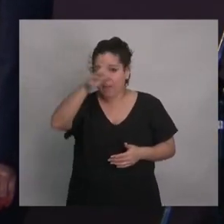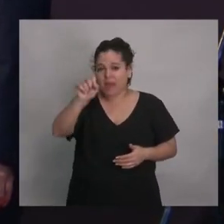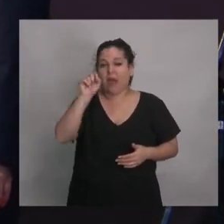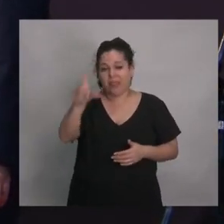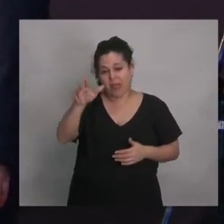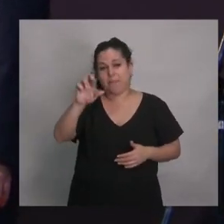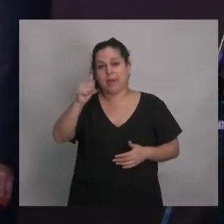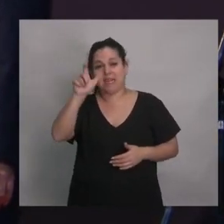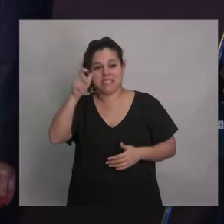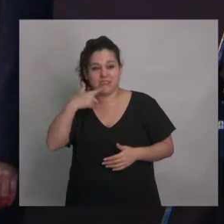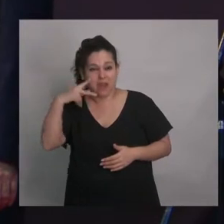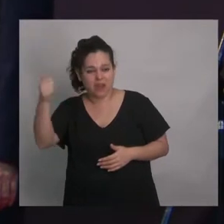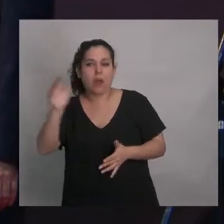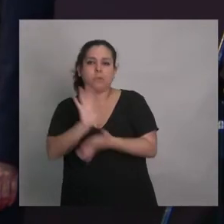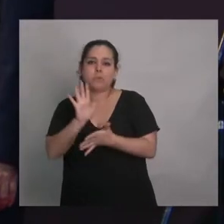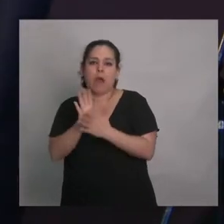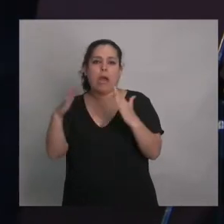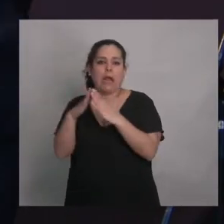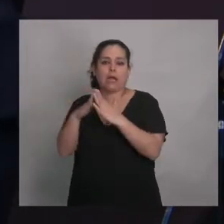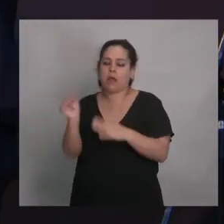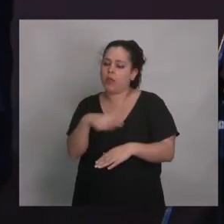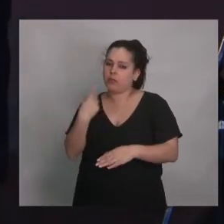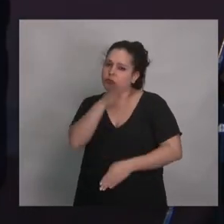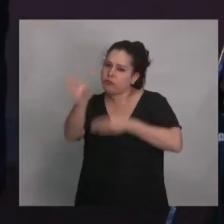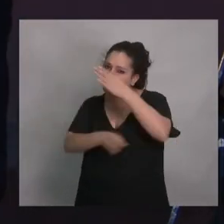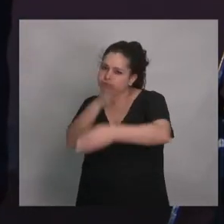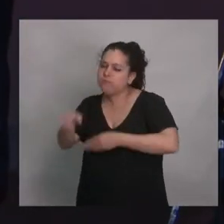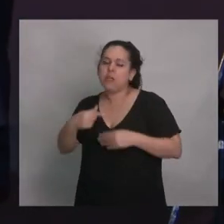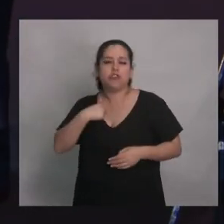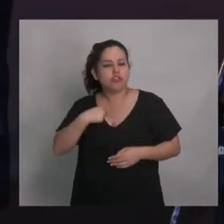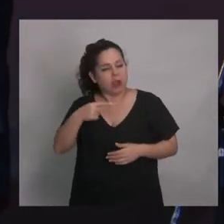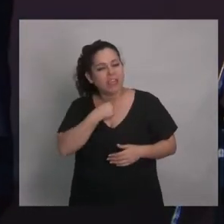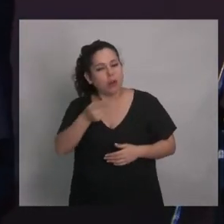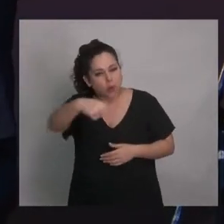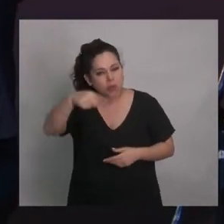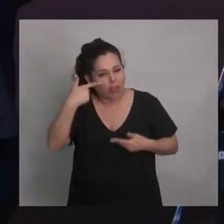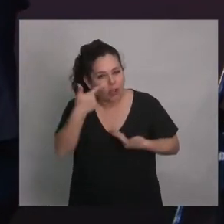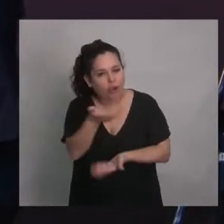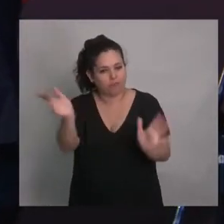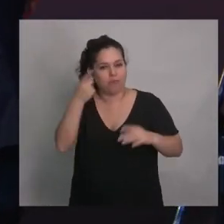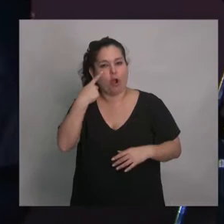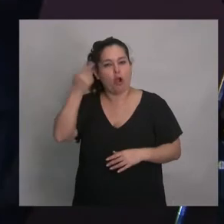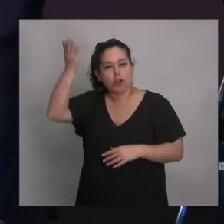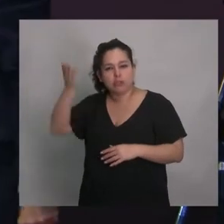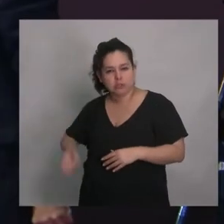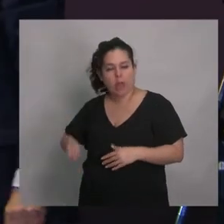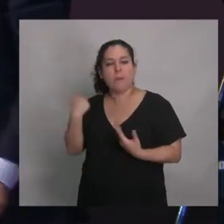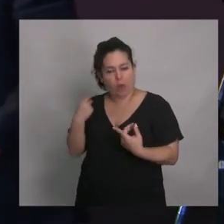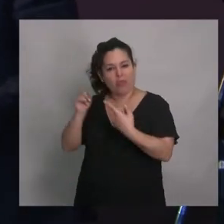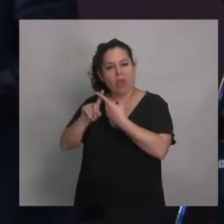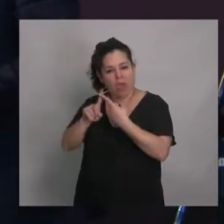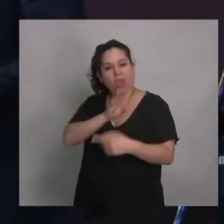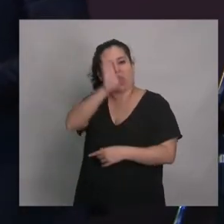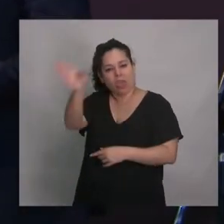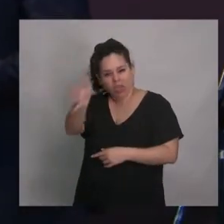en la embajada la casa de todos nosotros y yo quiero que lo conozcan y que puedan acercarse a la embajada de